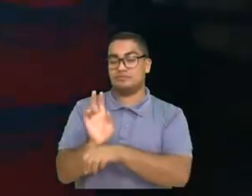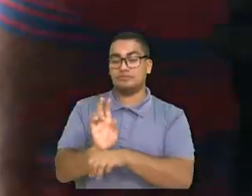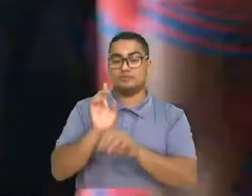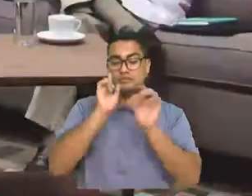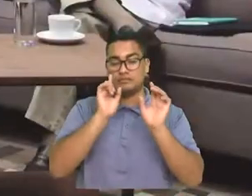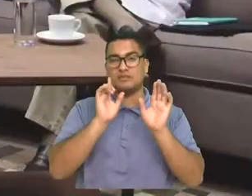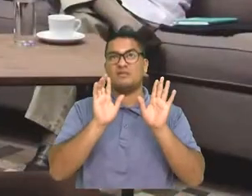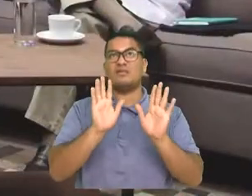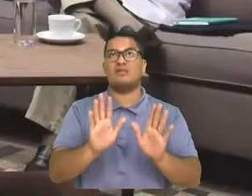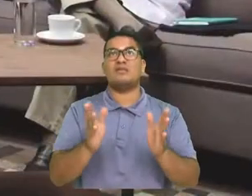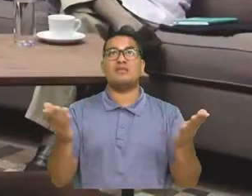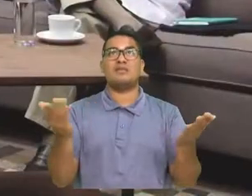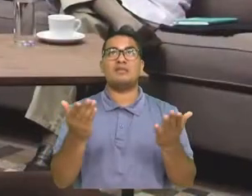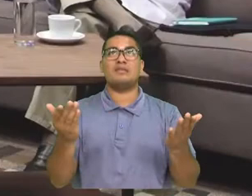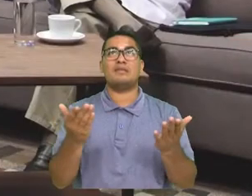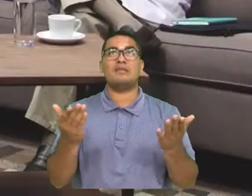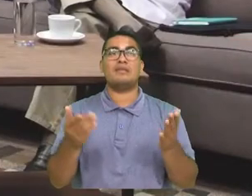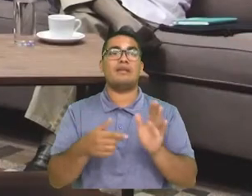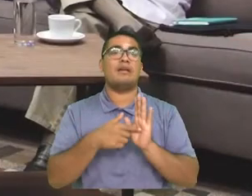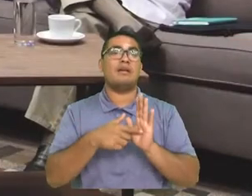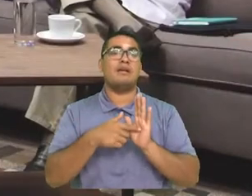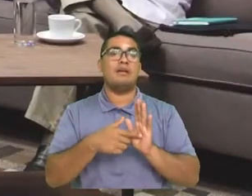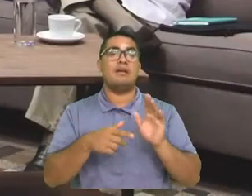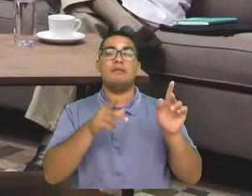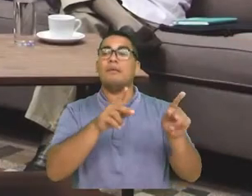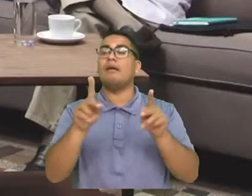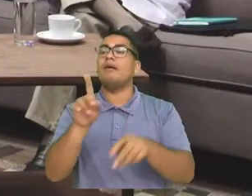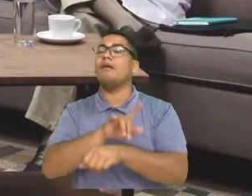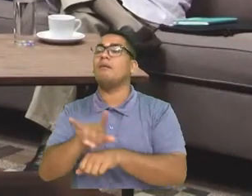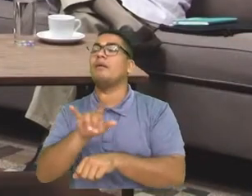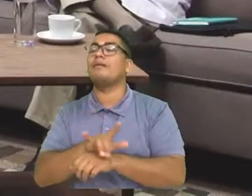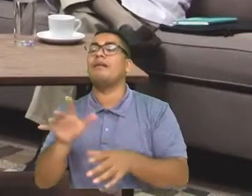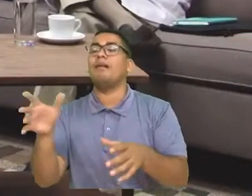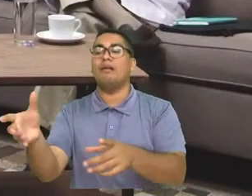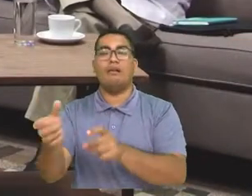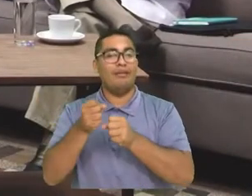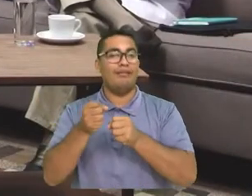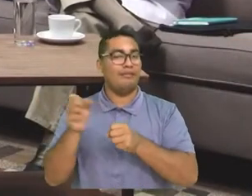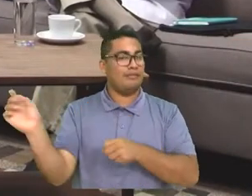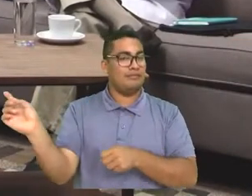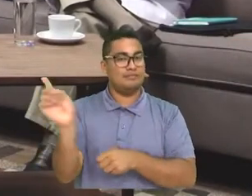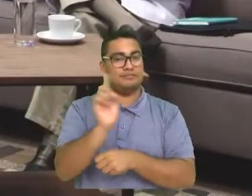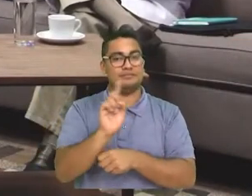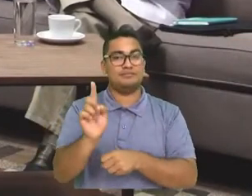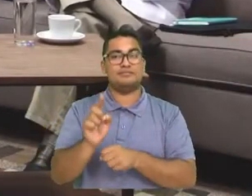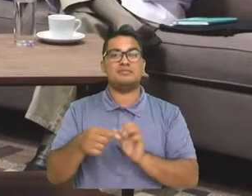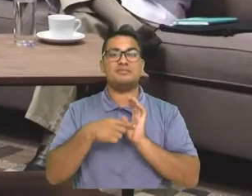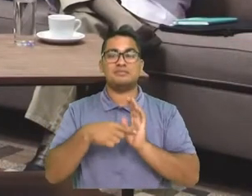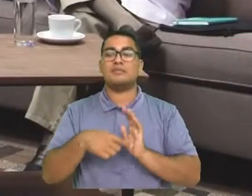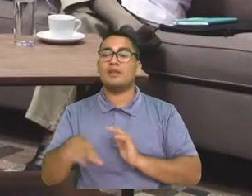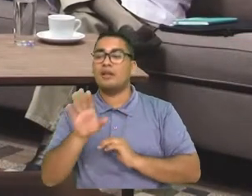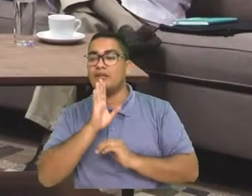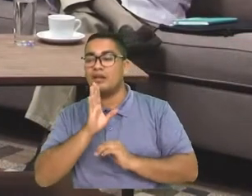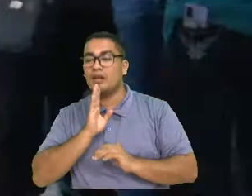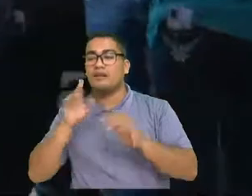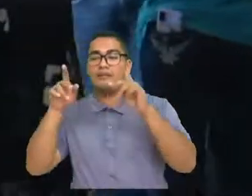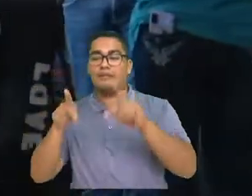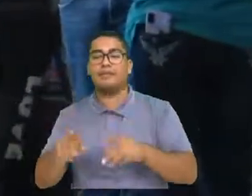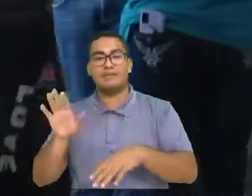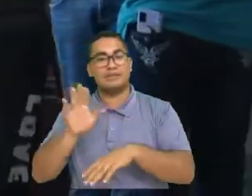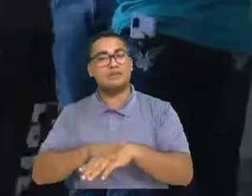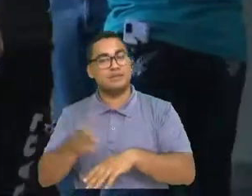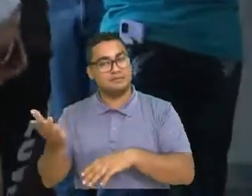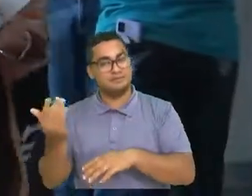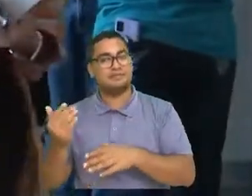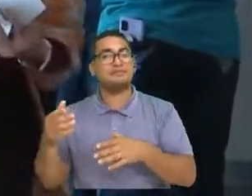en términos de captura, como alguna gente quiere desinformar, sino se habla con la persona y se